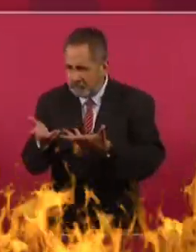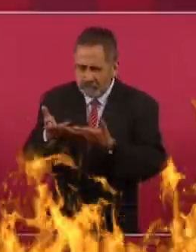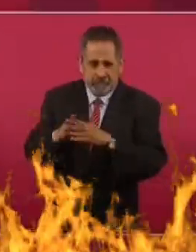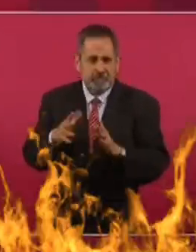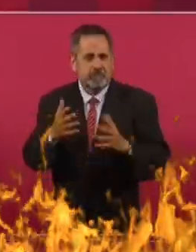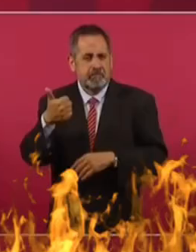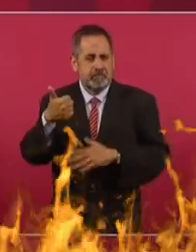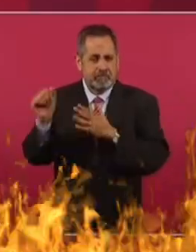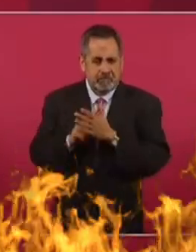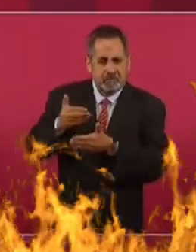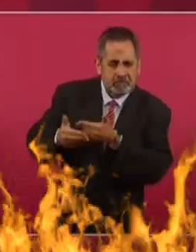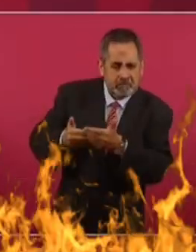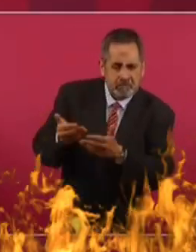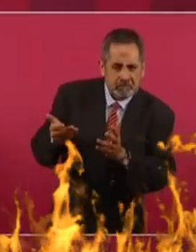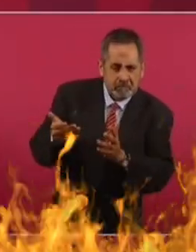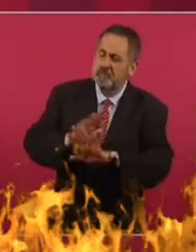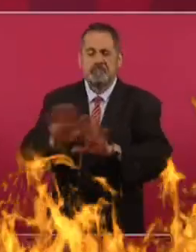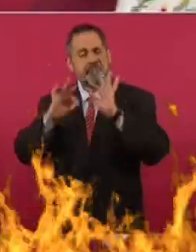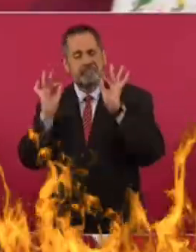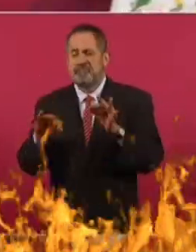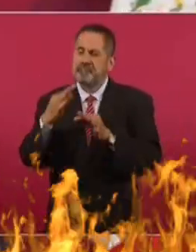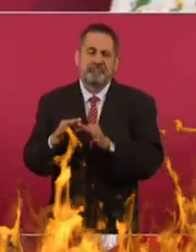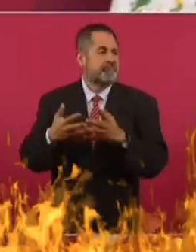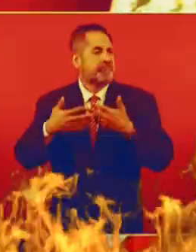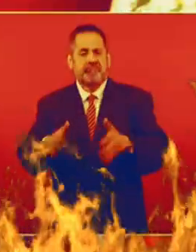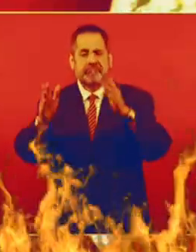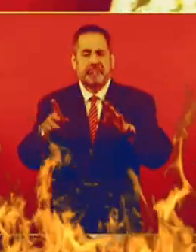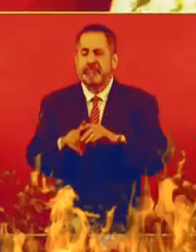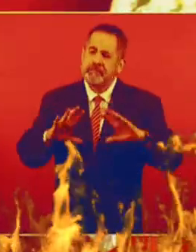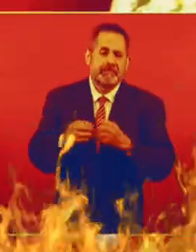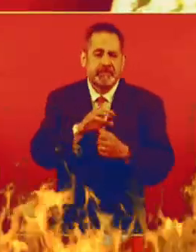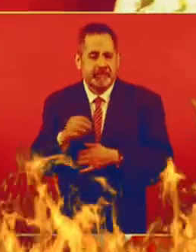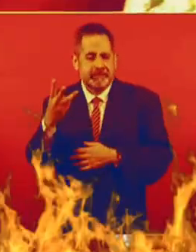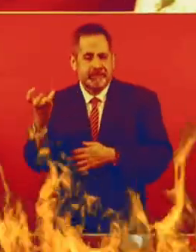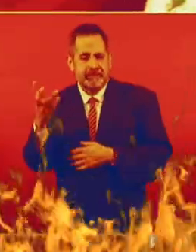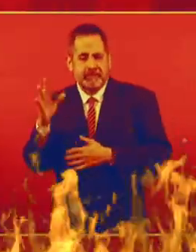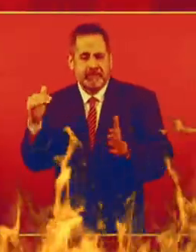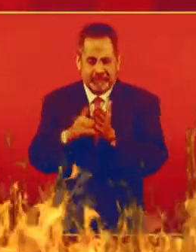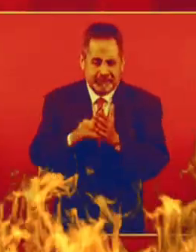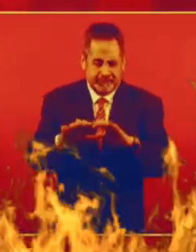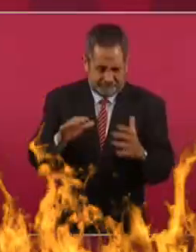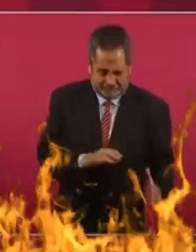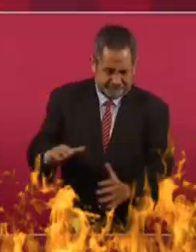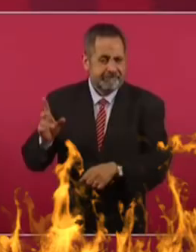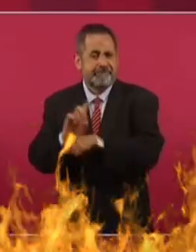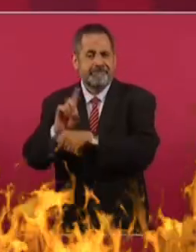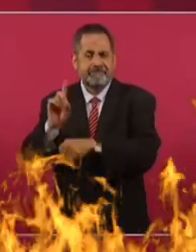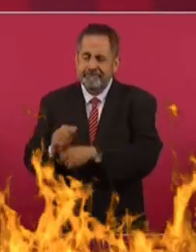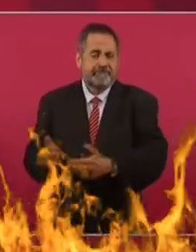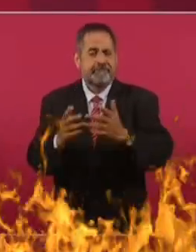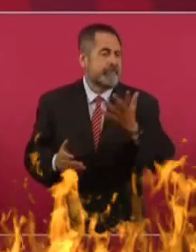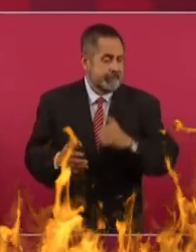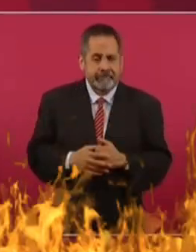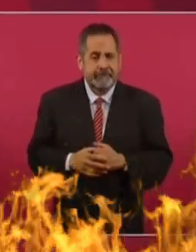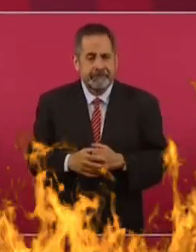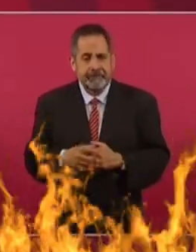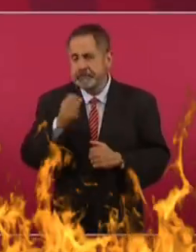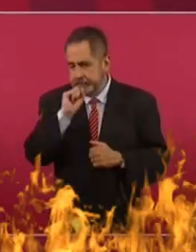para que ya tengamos capacidad para procesar 340 mil barriles diarios. Y